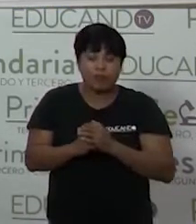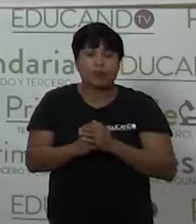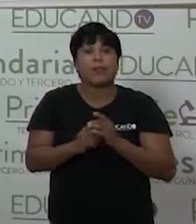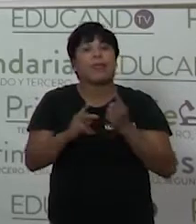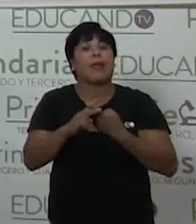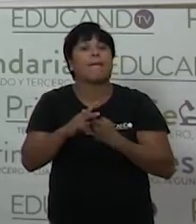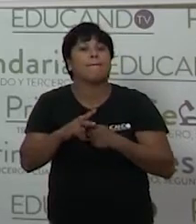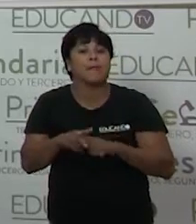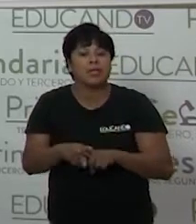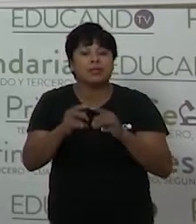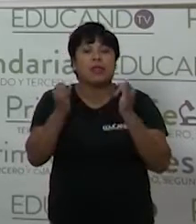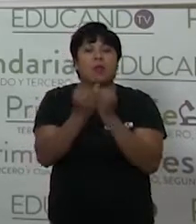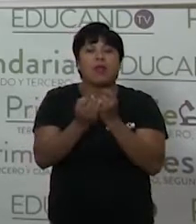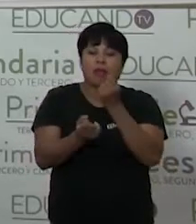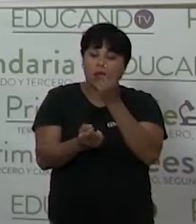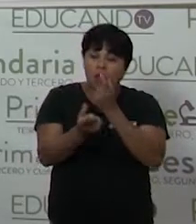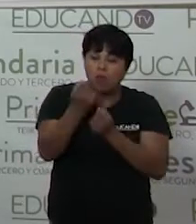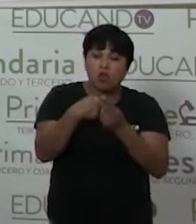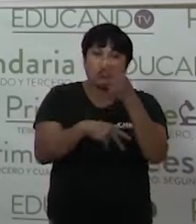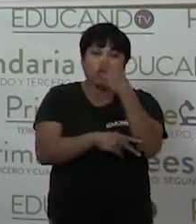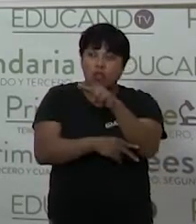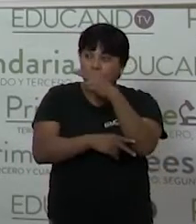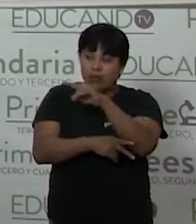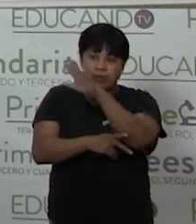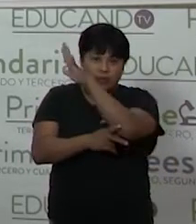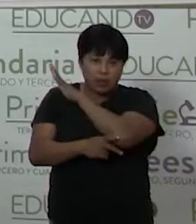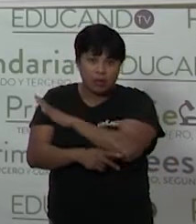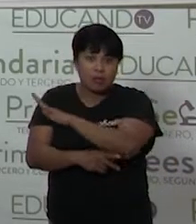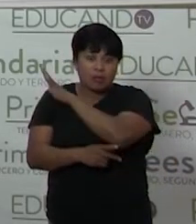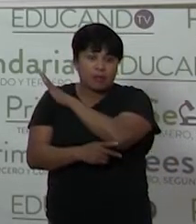comienza igual que alguno de los nombres